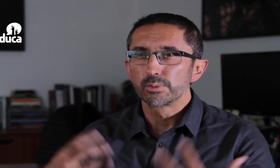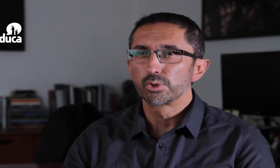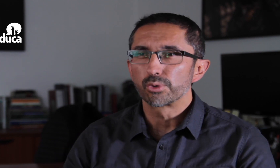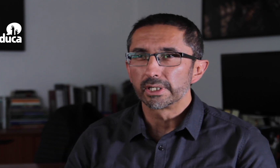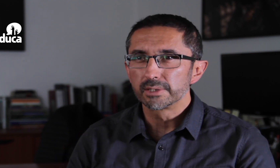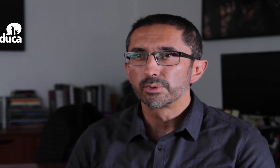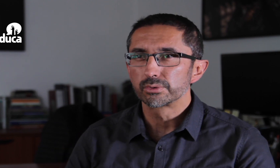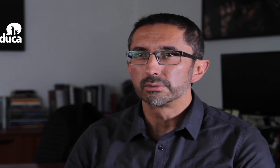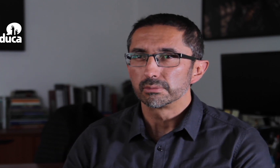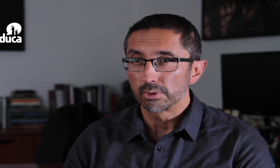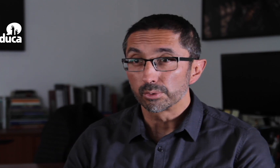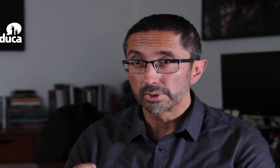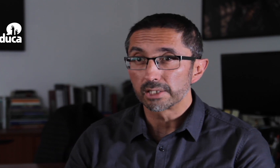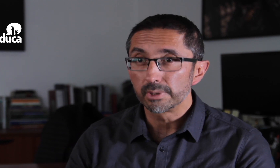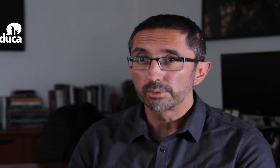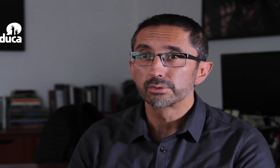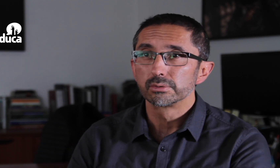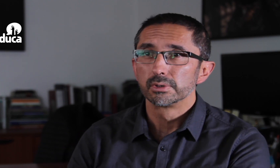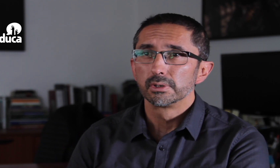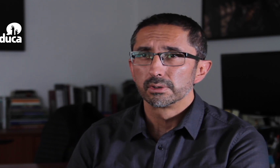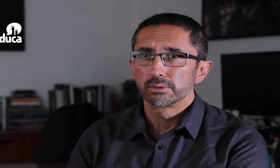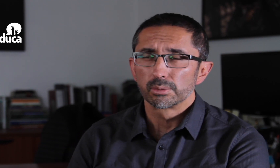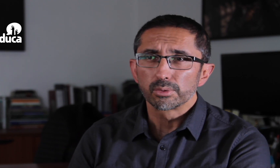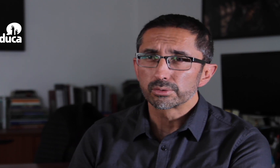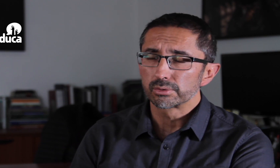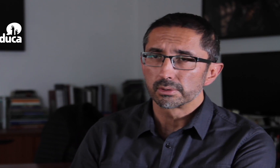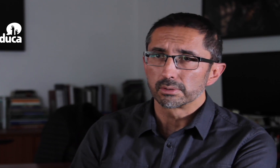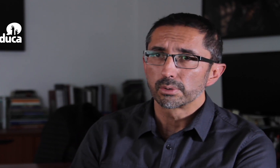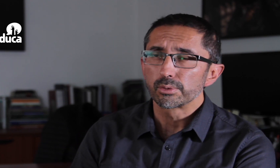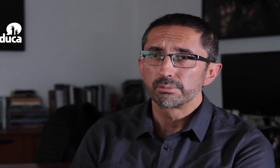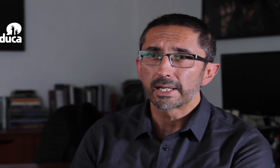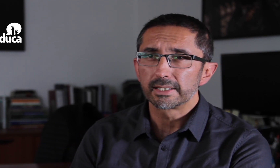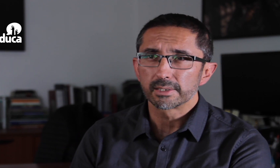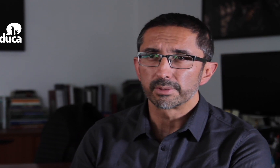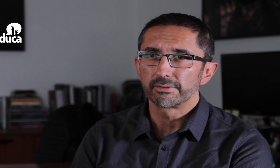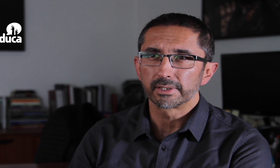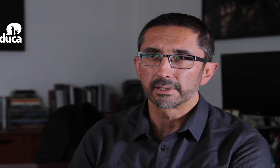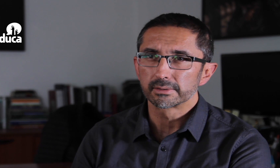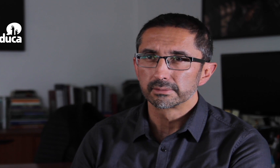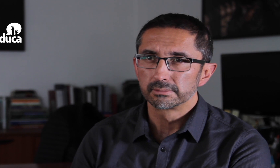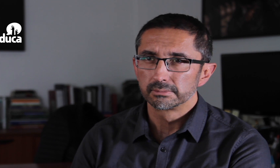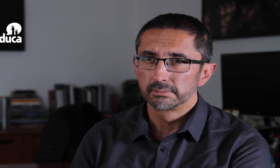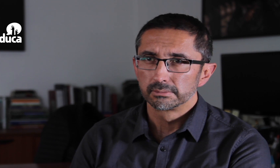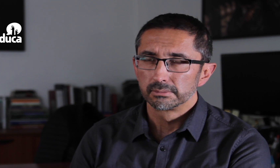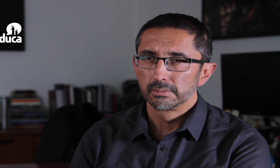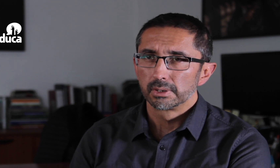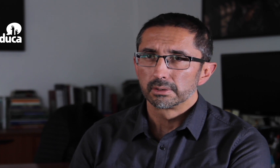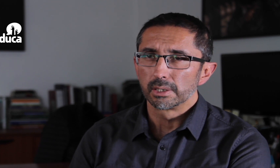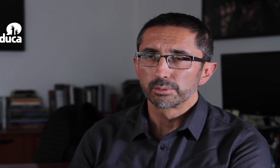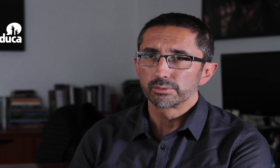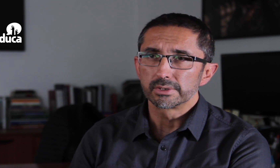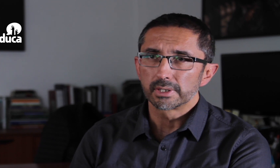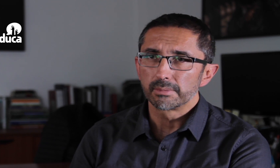Nosotros mismos como organismos, como seres vivos, somos máquinas perfectas.